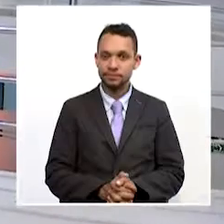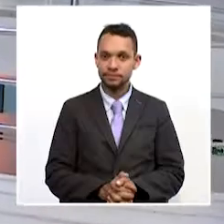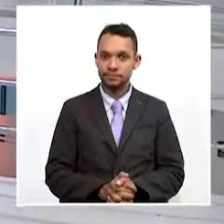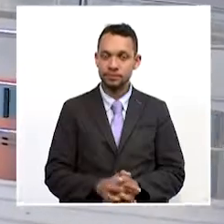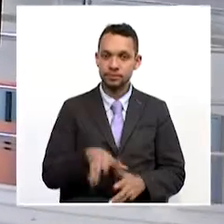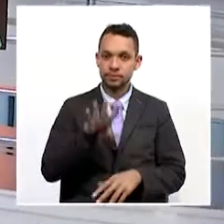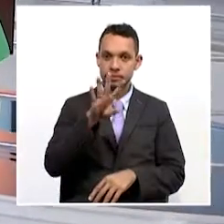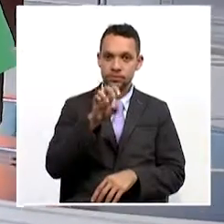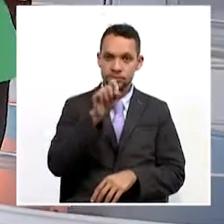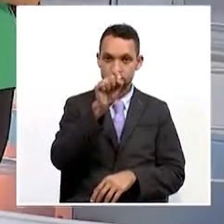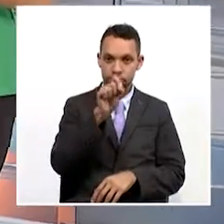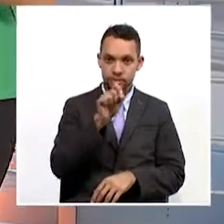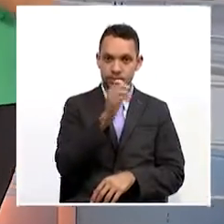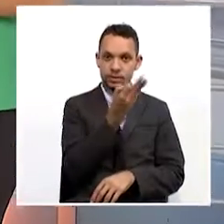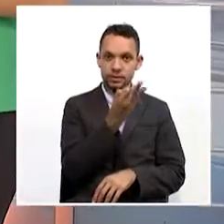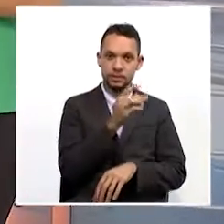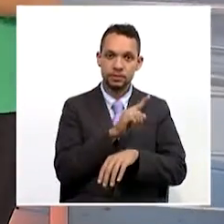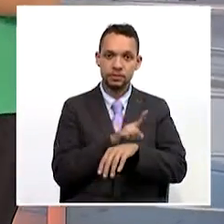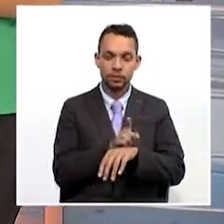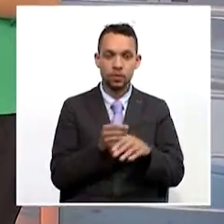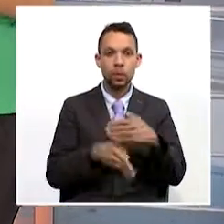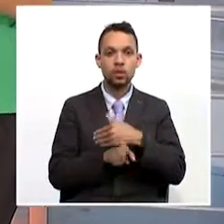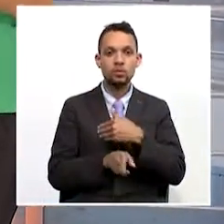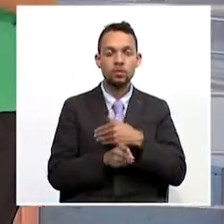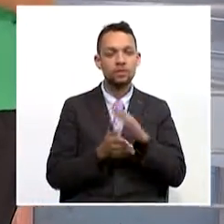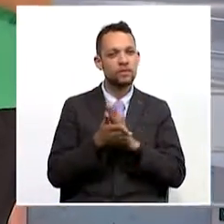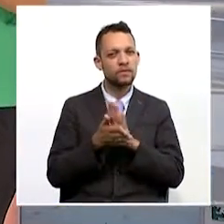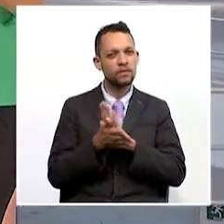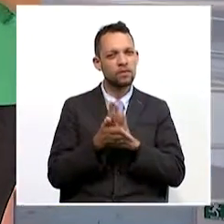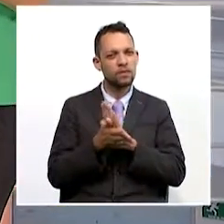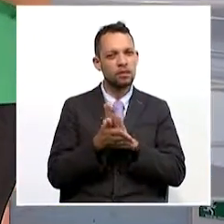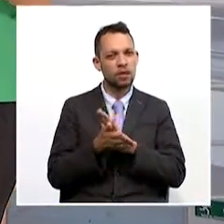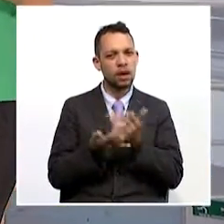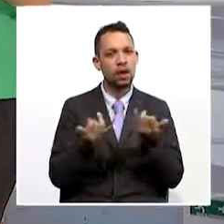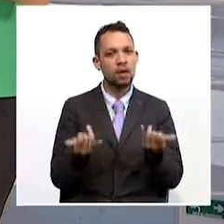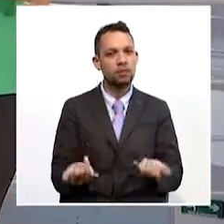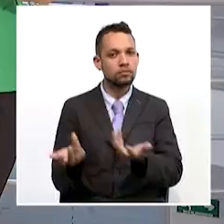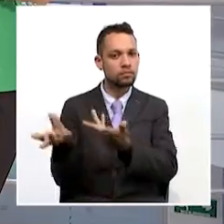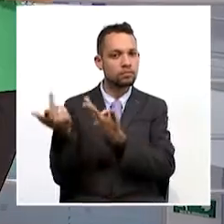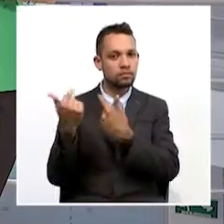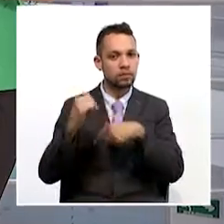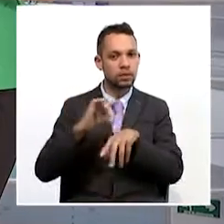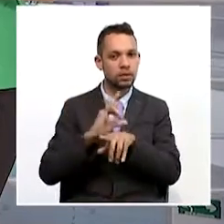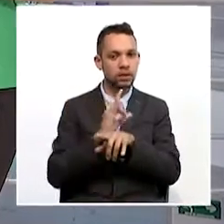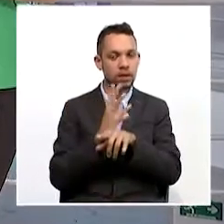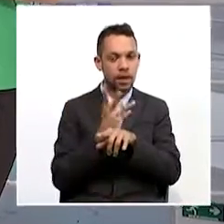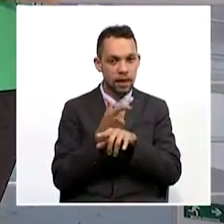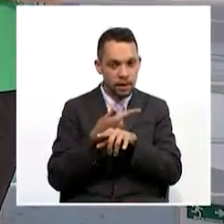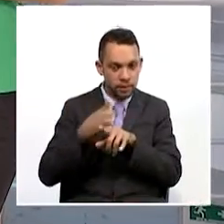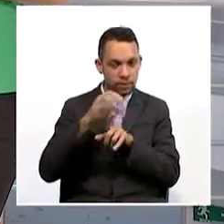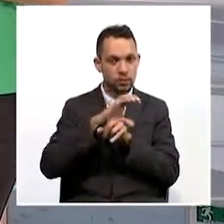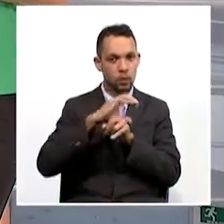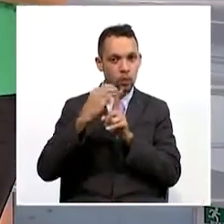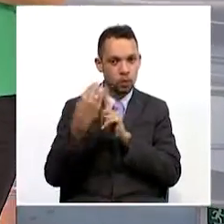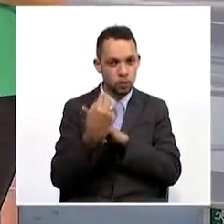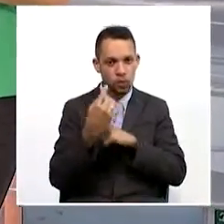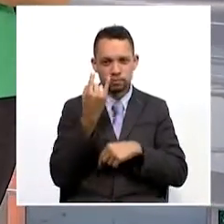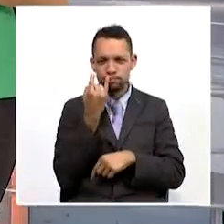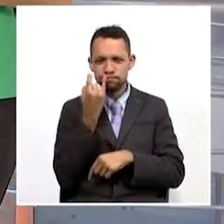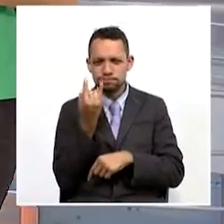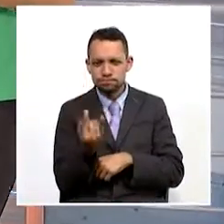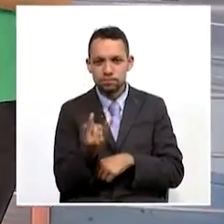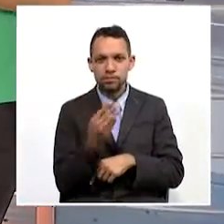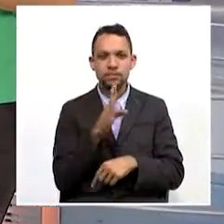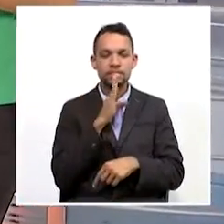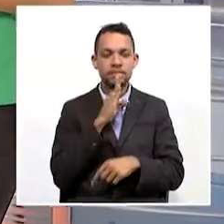Nueve de la noche, 13 minutos, Rubén, y continuamos con más información. Momento de conocer arte, cultura y entretenimiento. Claro que sí, Daniela. Momento de darle paso a nuestra